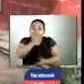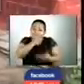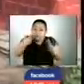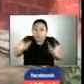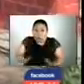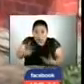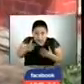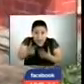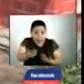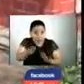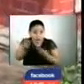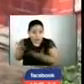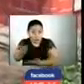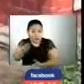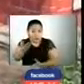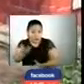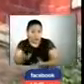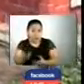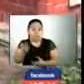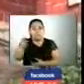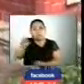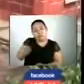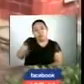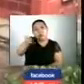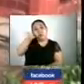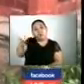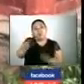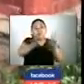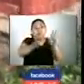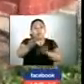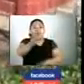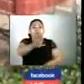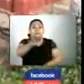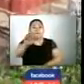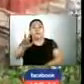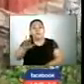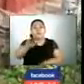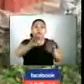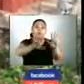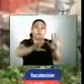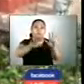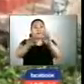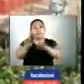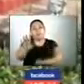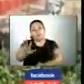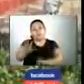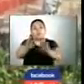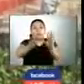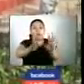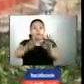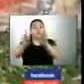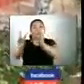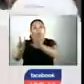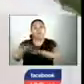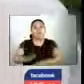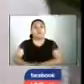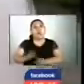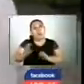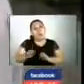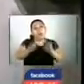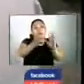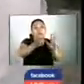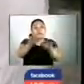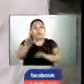si usted desea ayudar a don jorge puede llamar al 7253 8577 o al